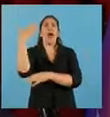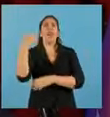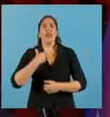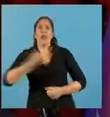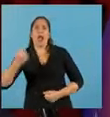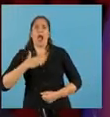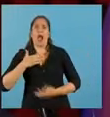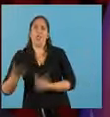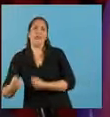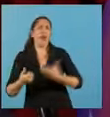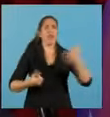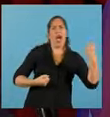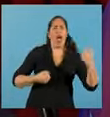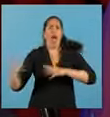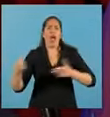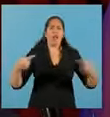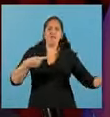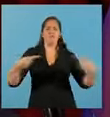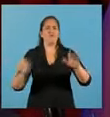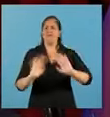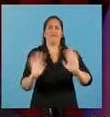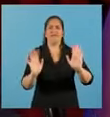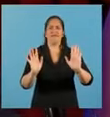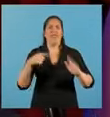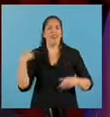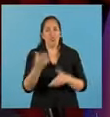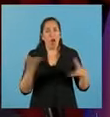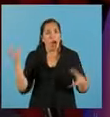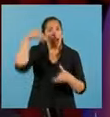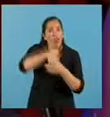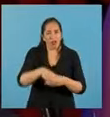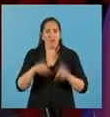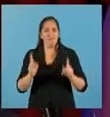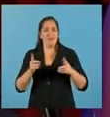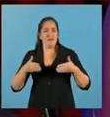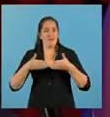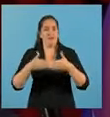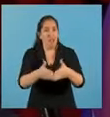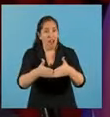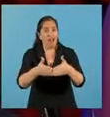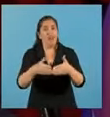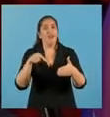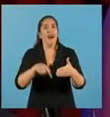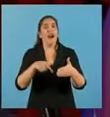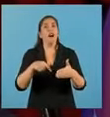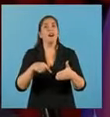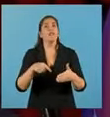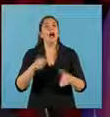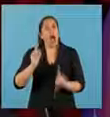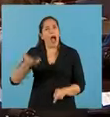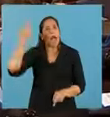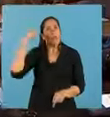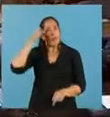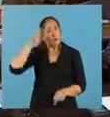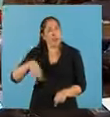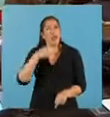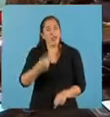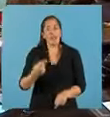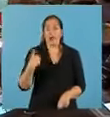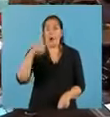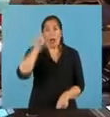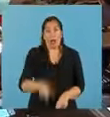que todos los argentinos estamos a bordo de un mismo barco y que en la crisis, como supo decir Perón, para un